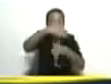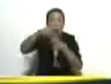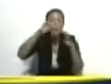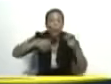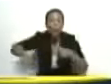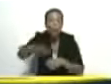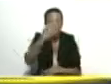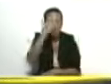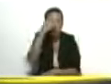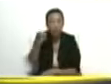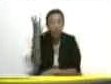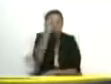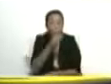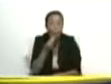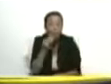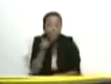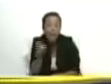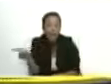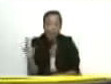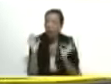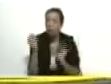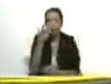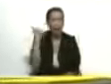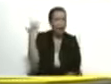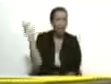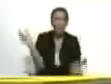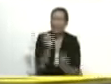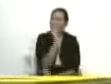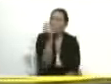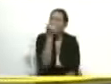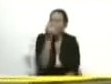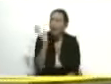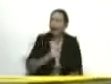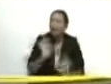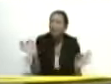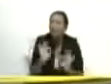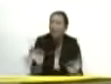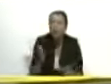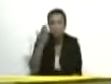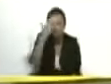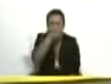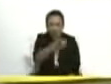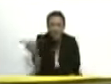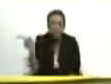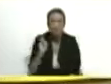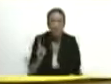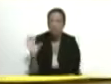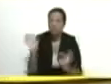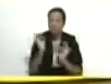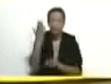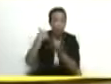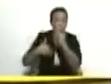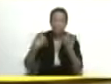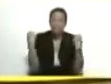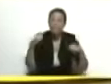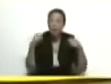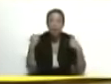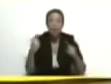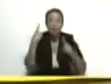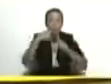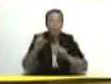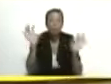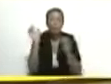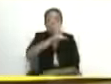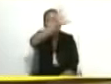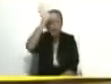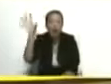Deben saber ustedes, jóvenes, que eso jamás existió en Venezuela. Y deben saber que eso tampoco se practica casi en